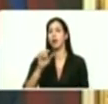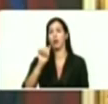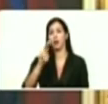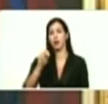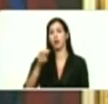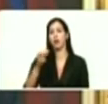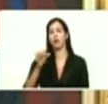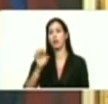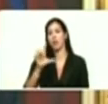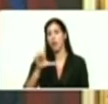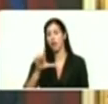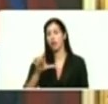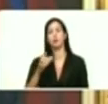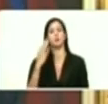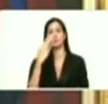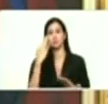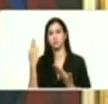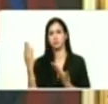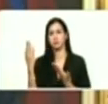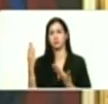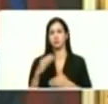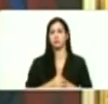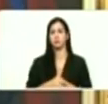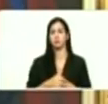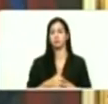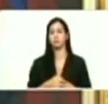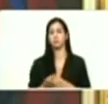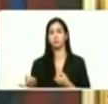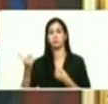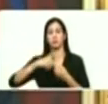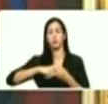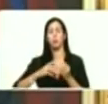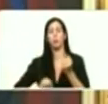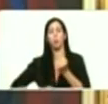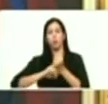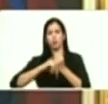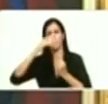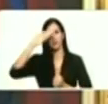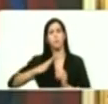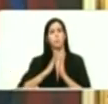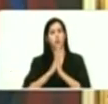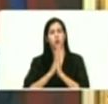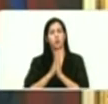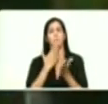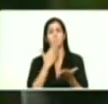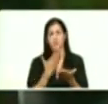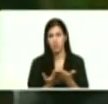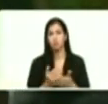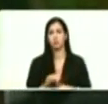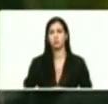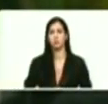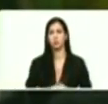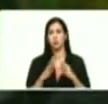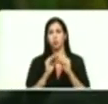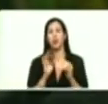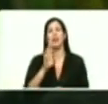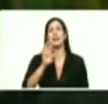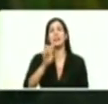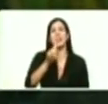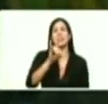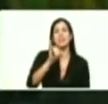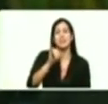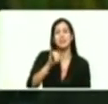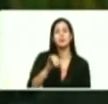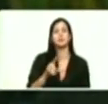Pérez Abad pido la incorporación de la fuerza armada nacional bolivariana en todas las redes en